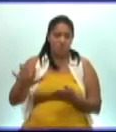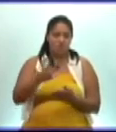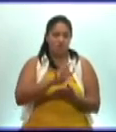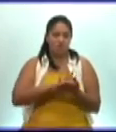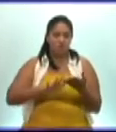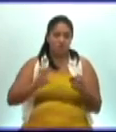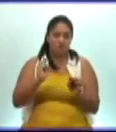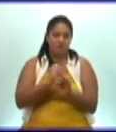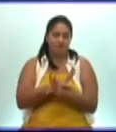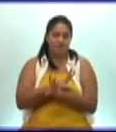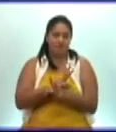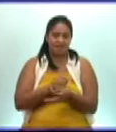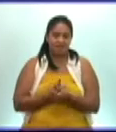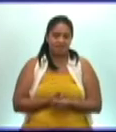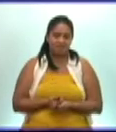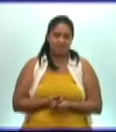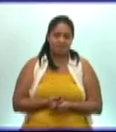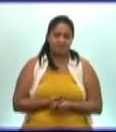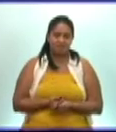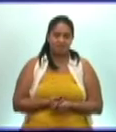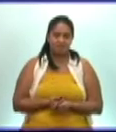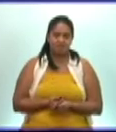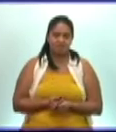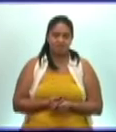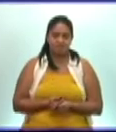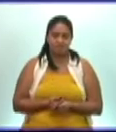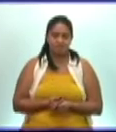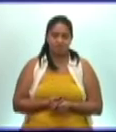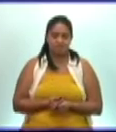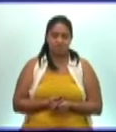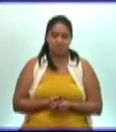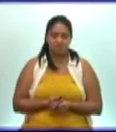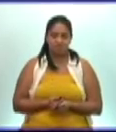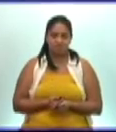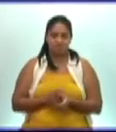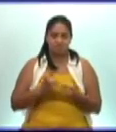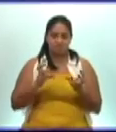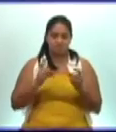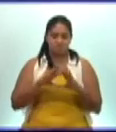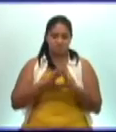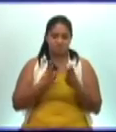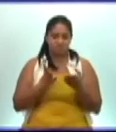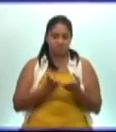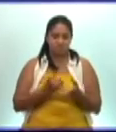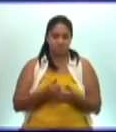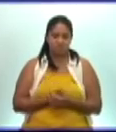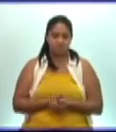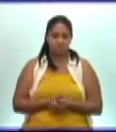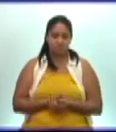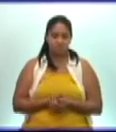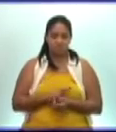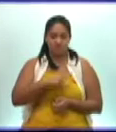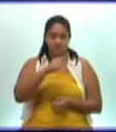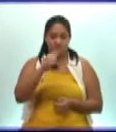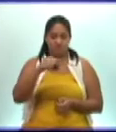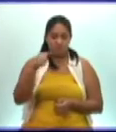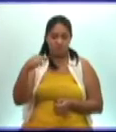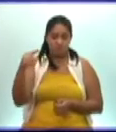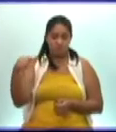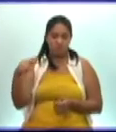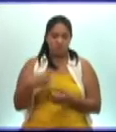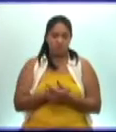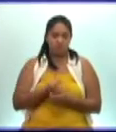de marcha entre los caminos recorridos se corresponda con un número entero de longitudes de onda. Esto es